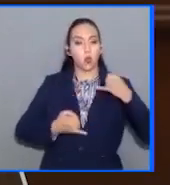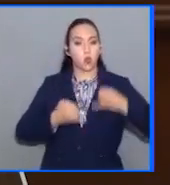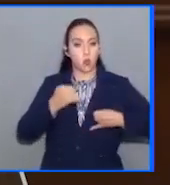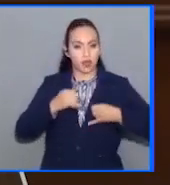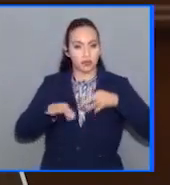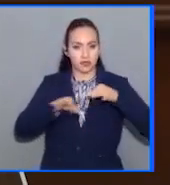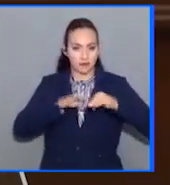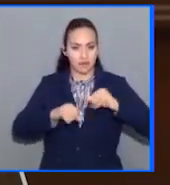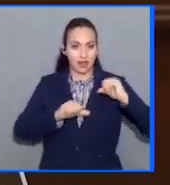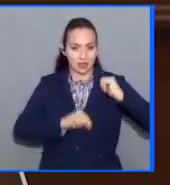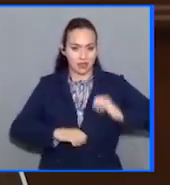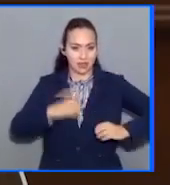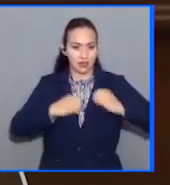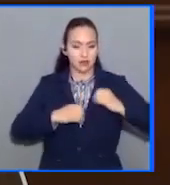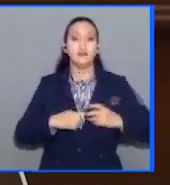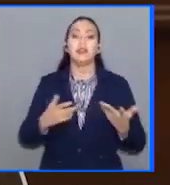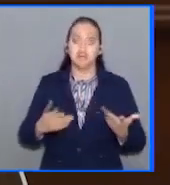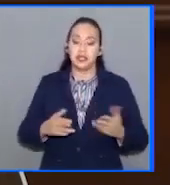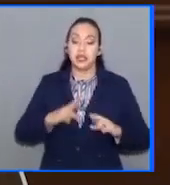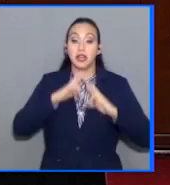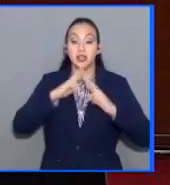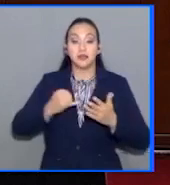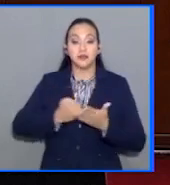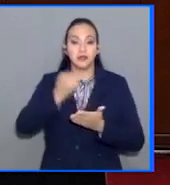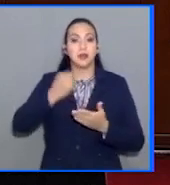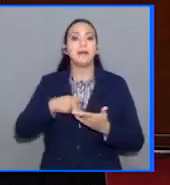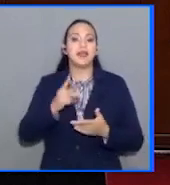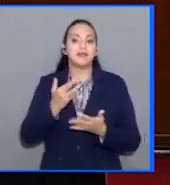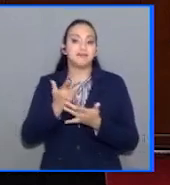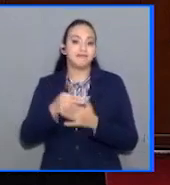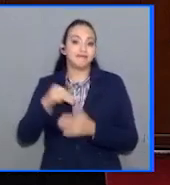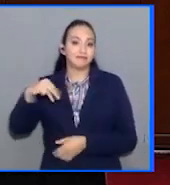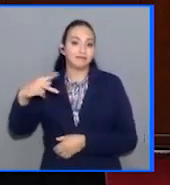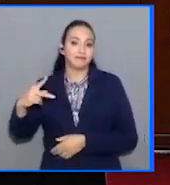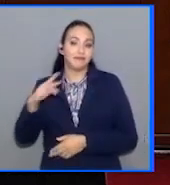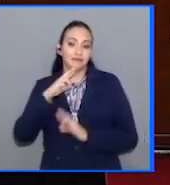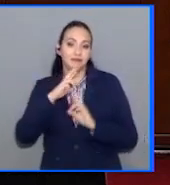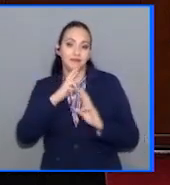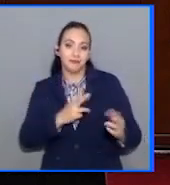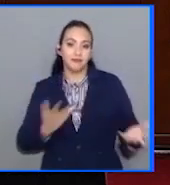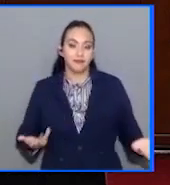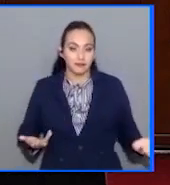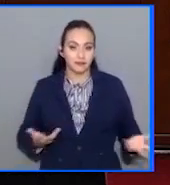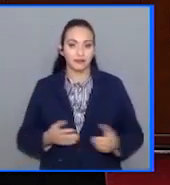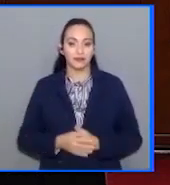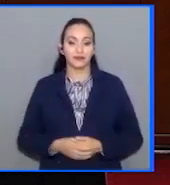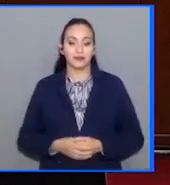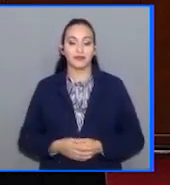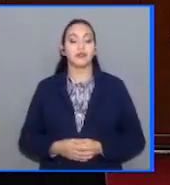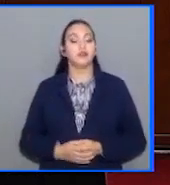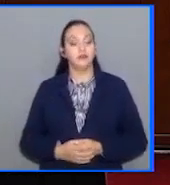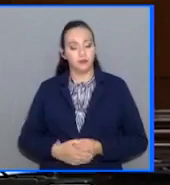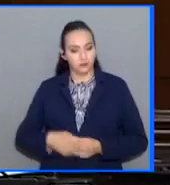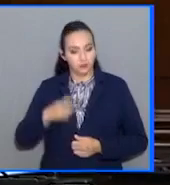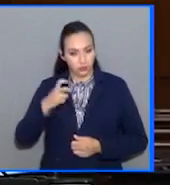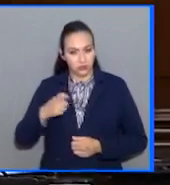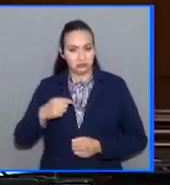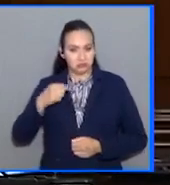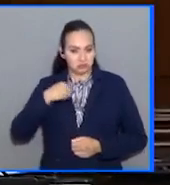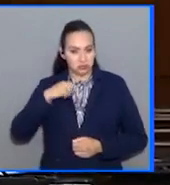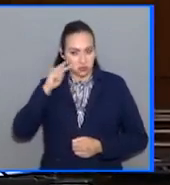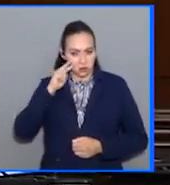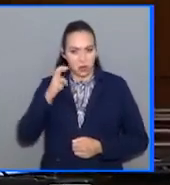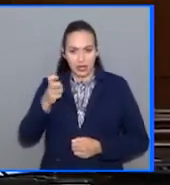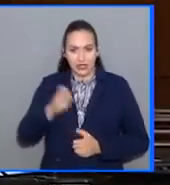está supeditada al resultado de tales investigaciones. Precisamente en que para mí se desprende